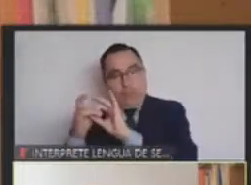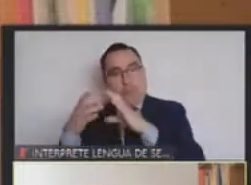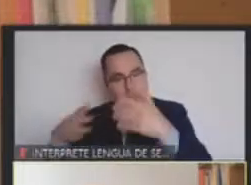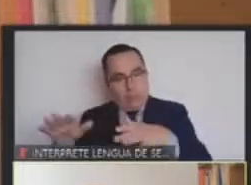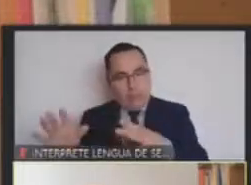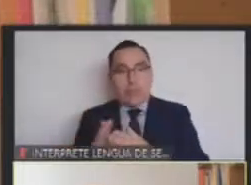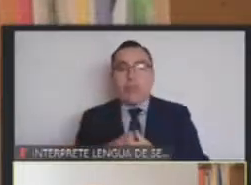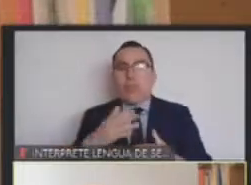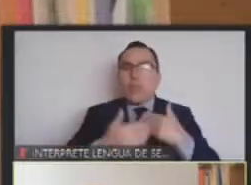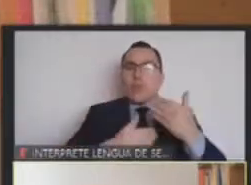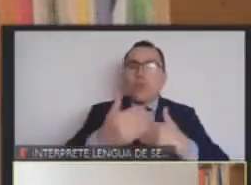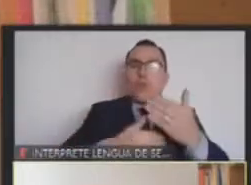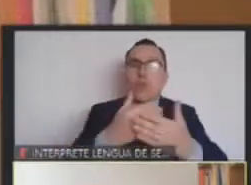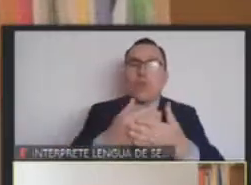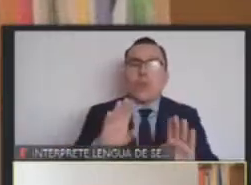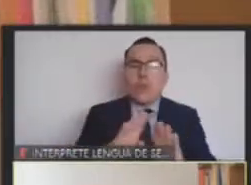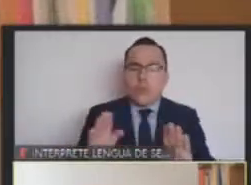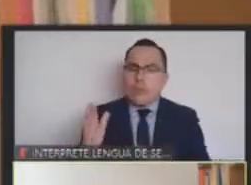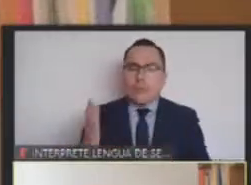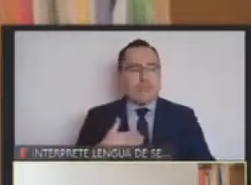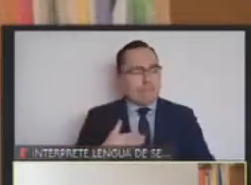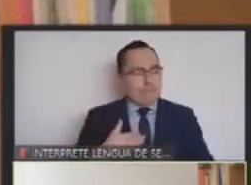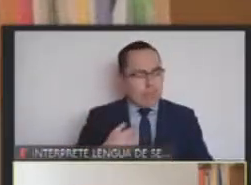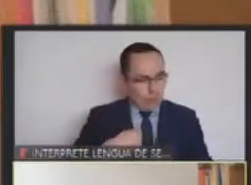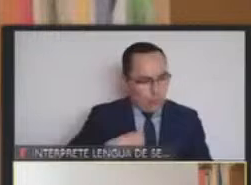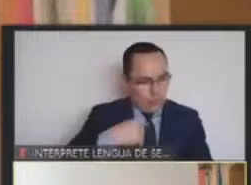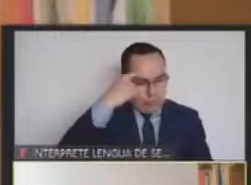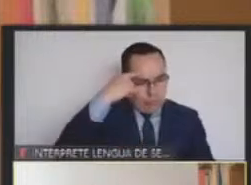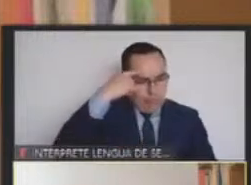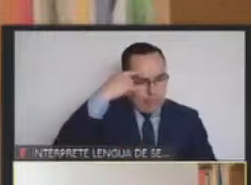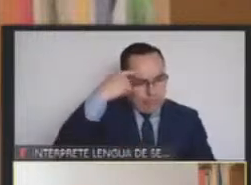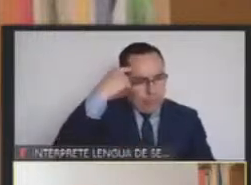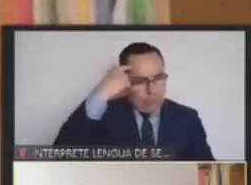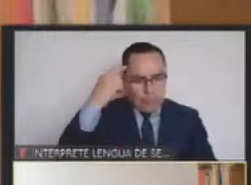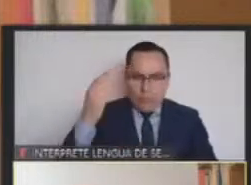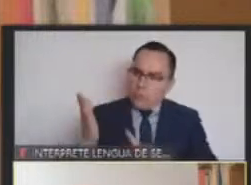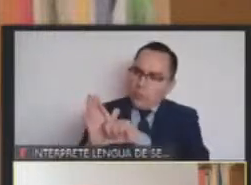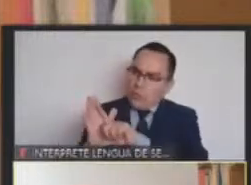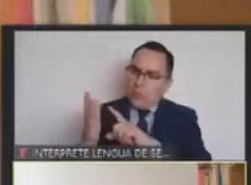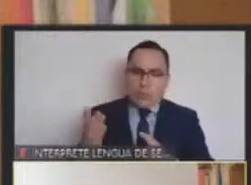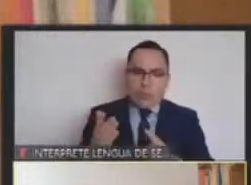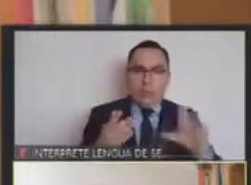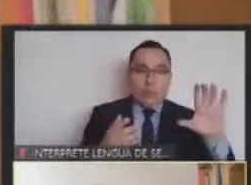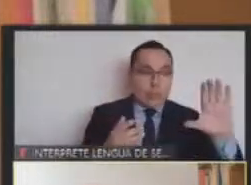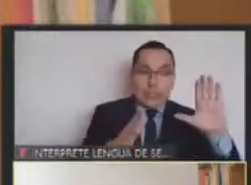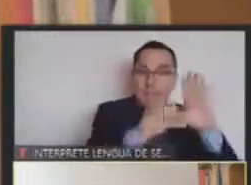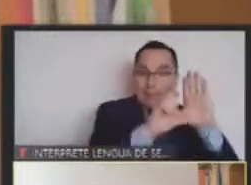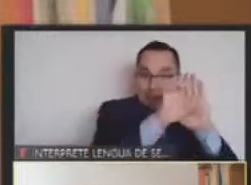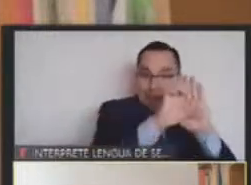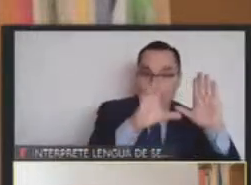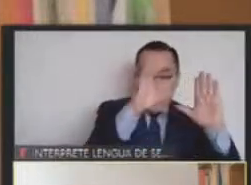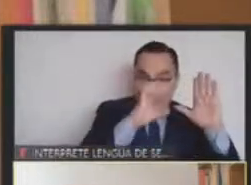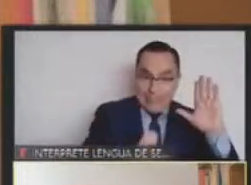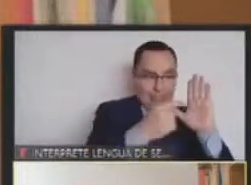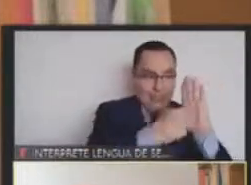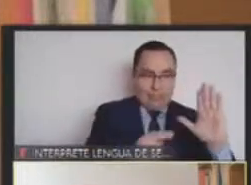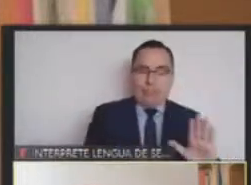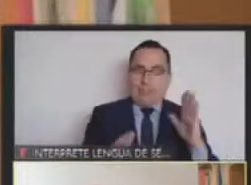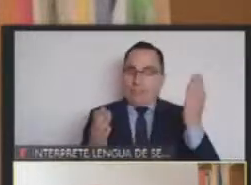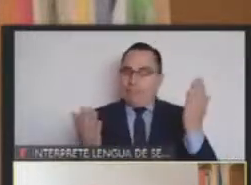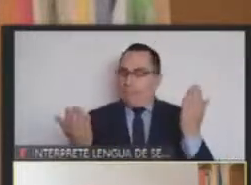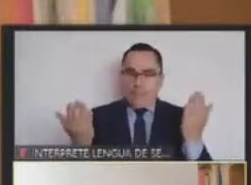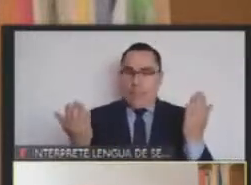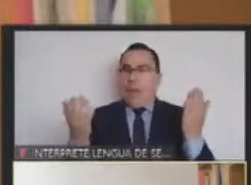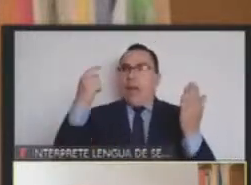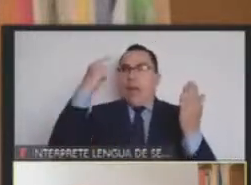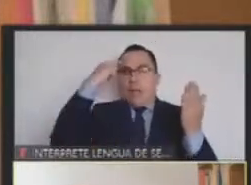que tenga cierto margen de discrecionalidad, la ética va a contribuir a orientar su decisión, pudiendo en ciertos casos frenar